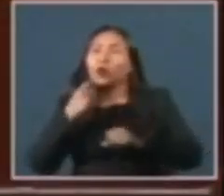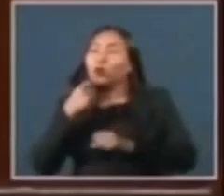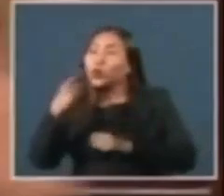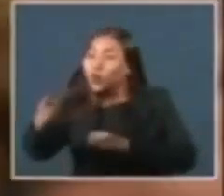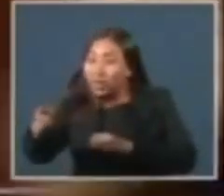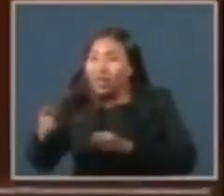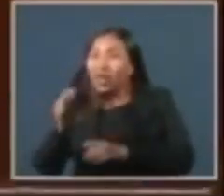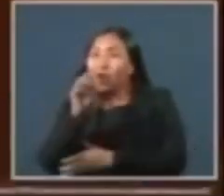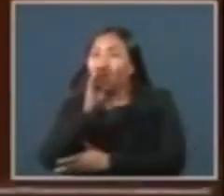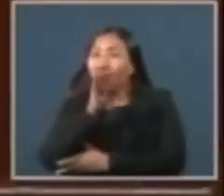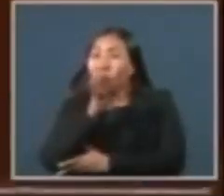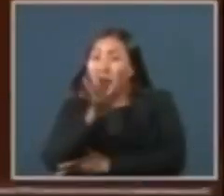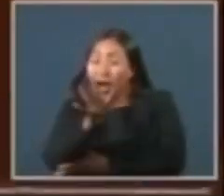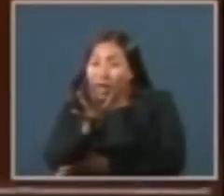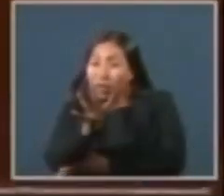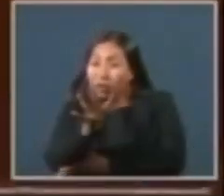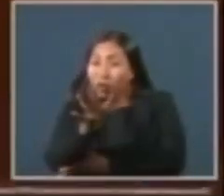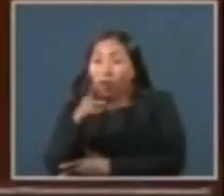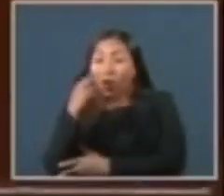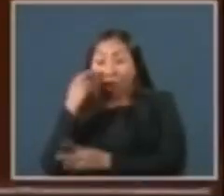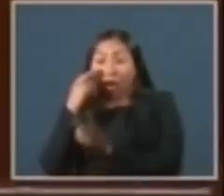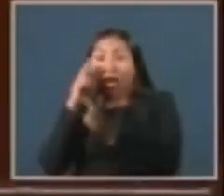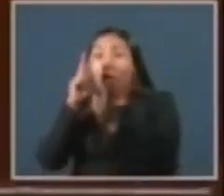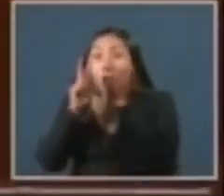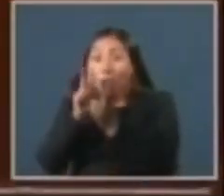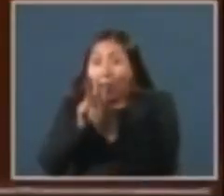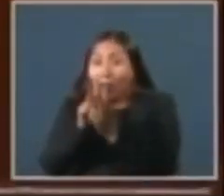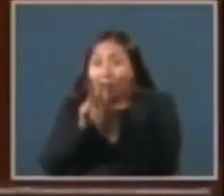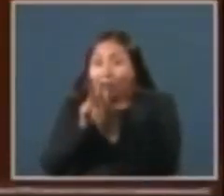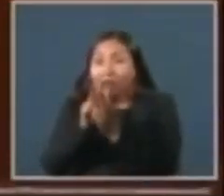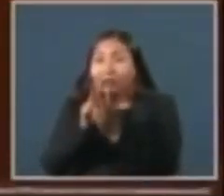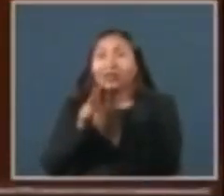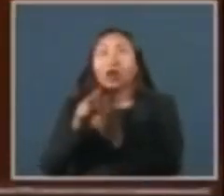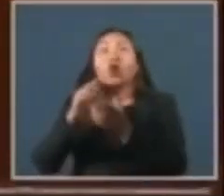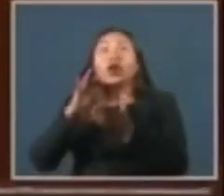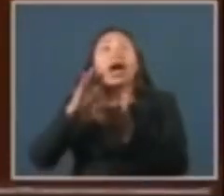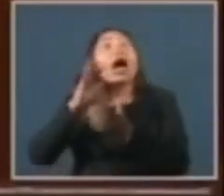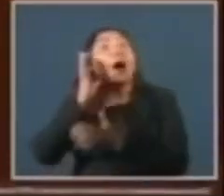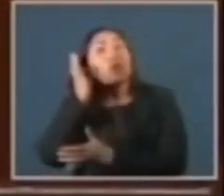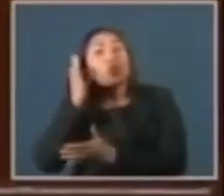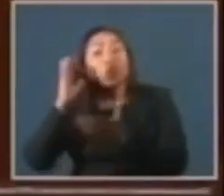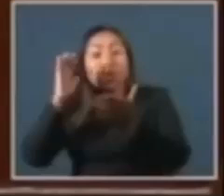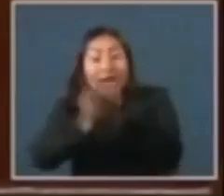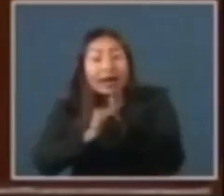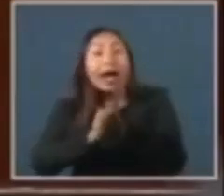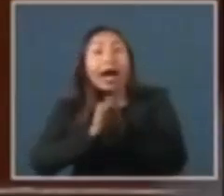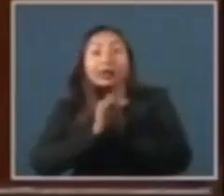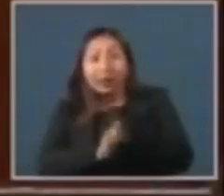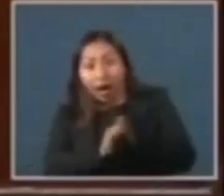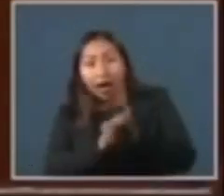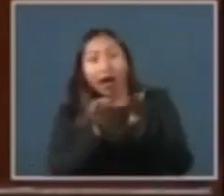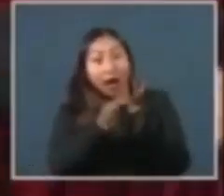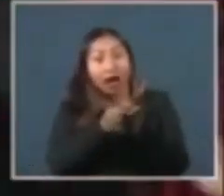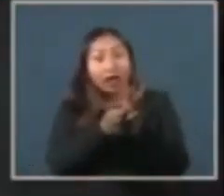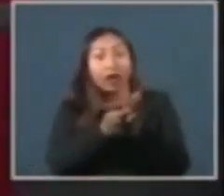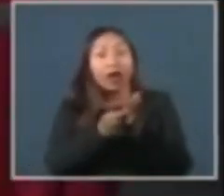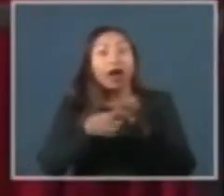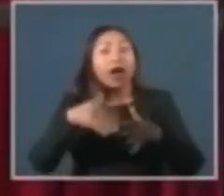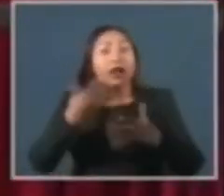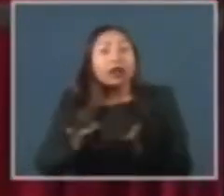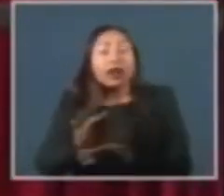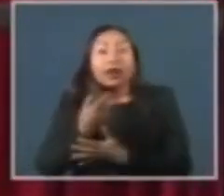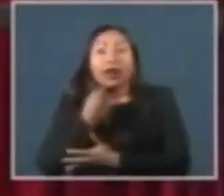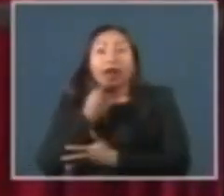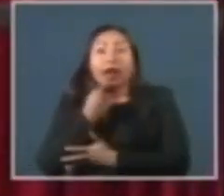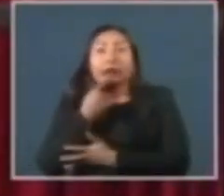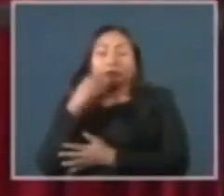cuatro conocidas de ella, incluyendo una mujer casada que renunció y que tenía, y eso se puede ver en los archivos de la